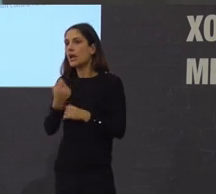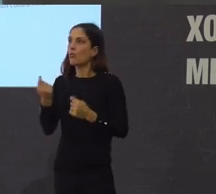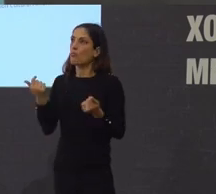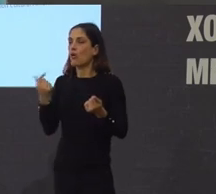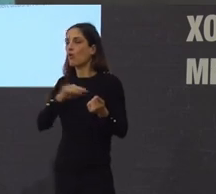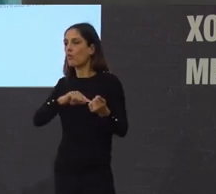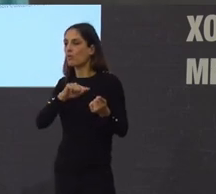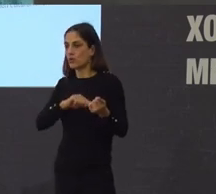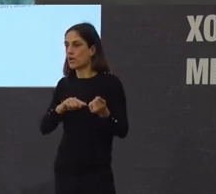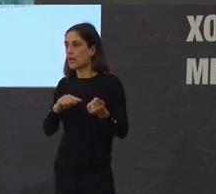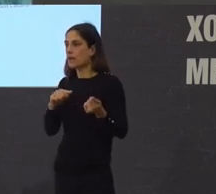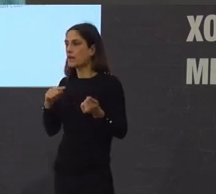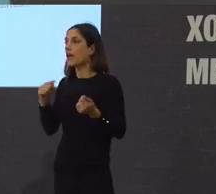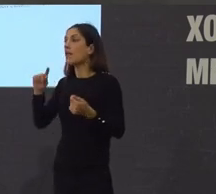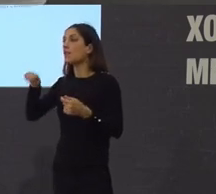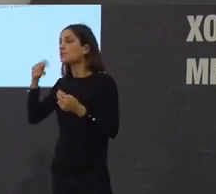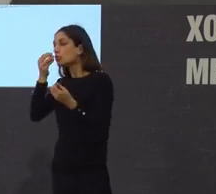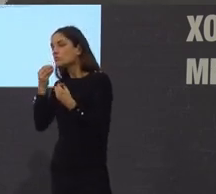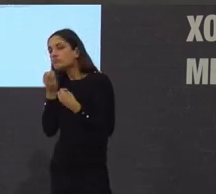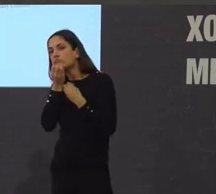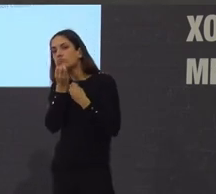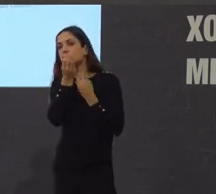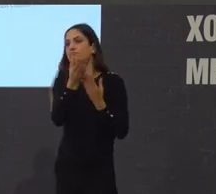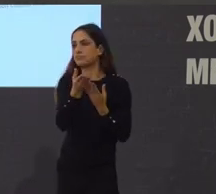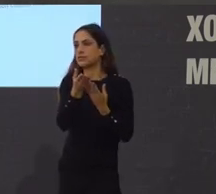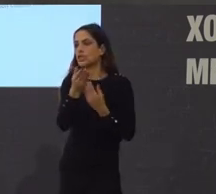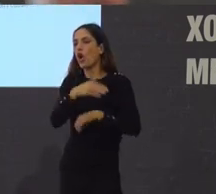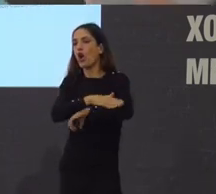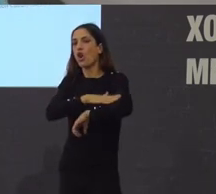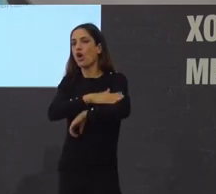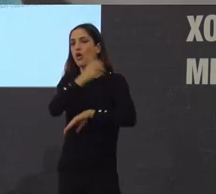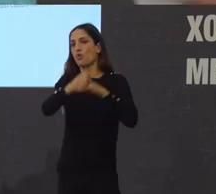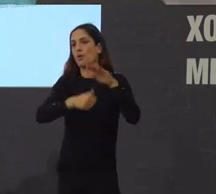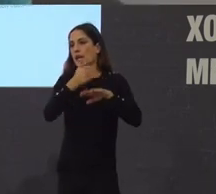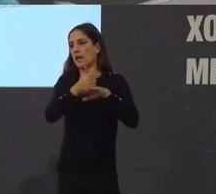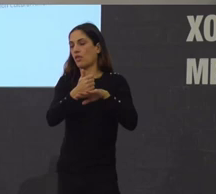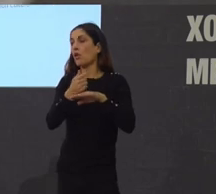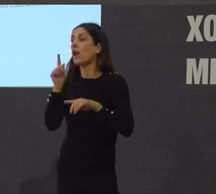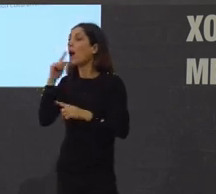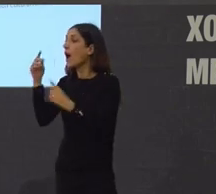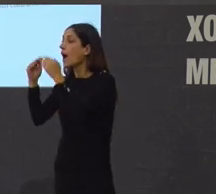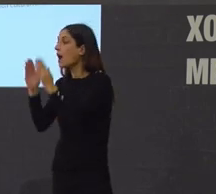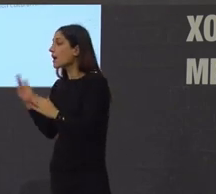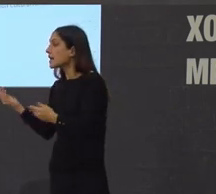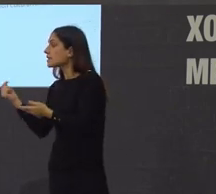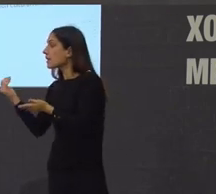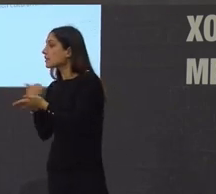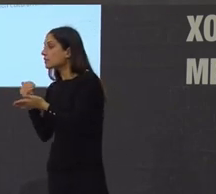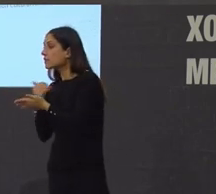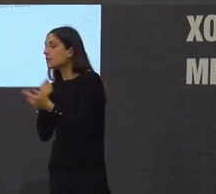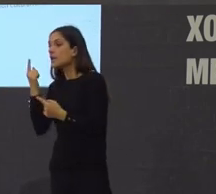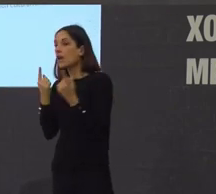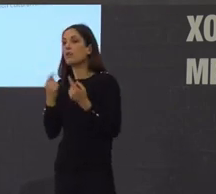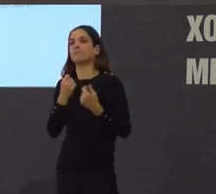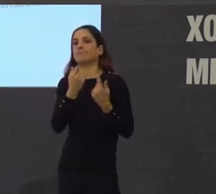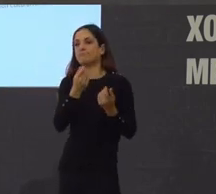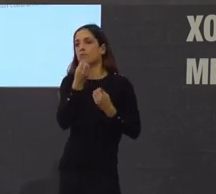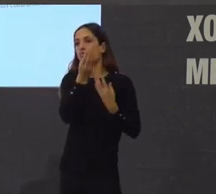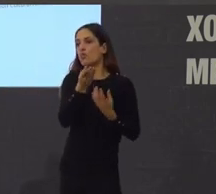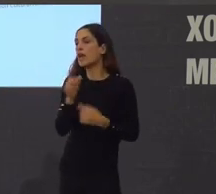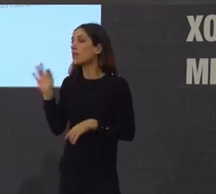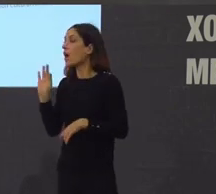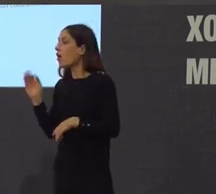de comunicar y el gobernador los que contribuyen de manera inusitada o se negaban a contribuir no